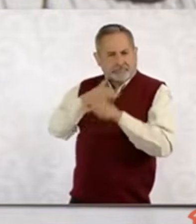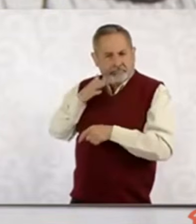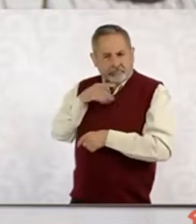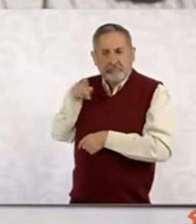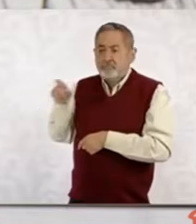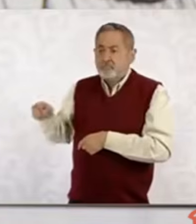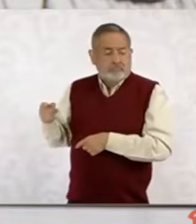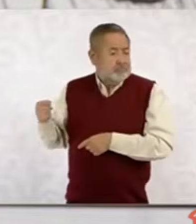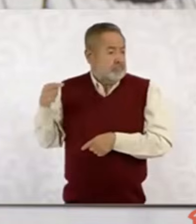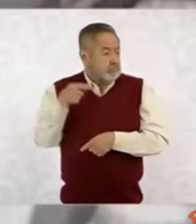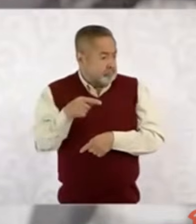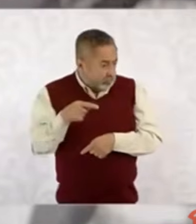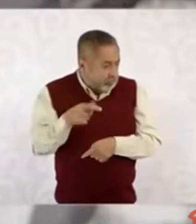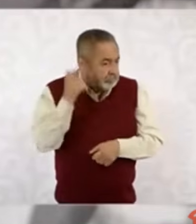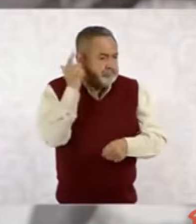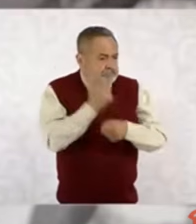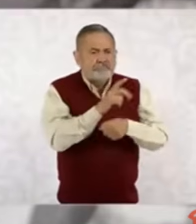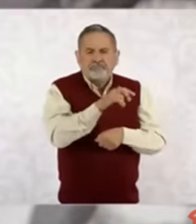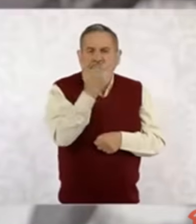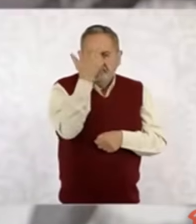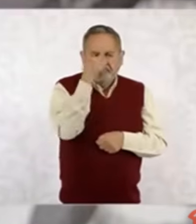presentarlo ante el Ministerio Público.